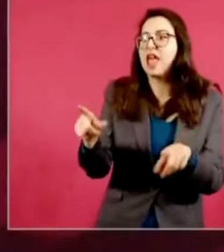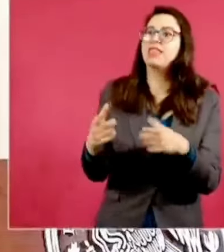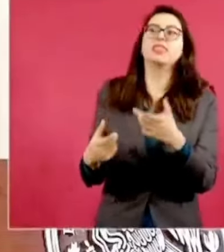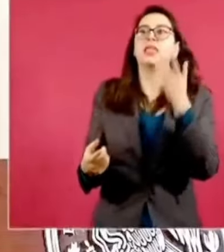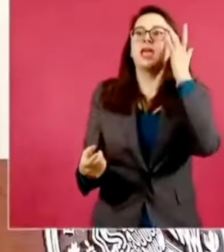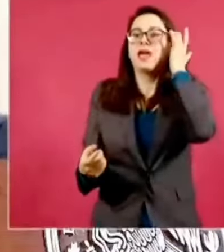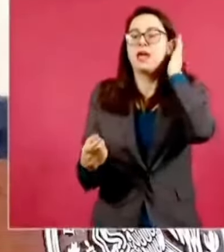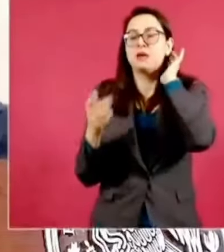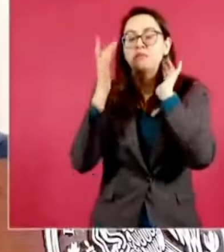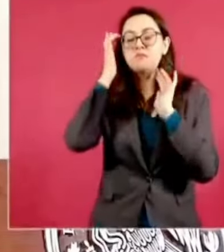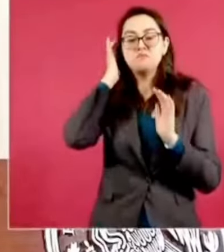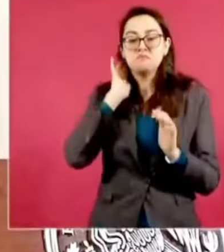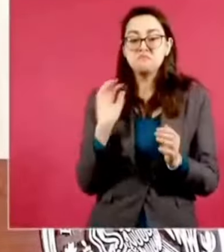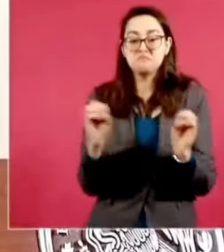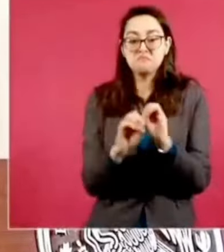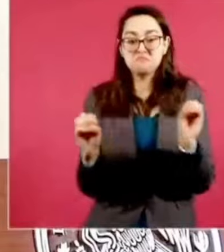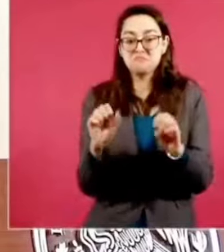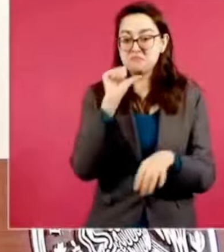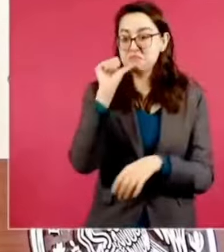Se reúnen todos.